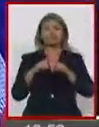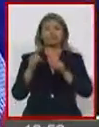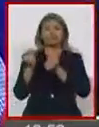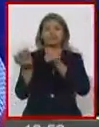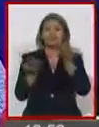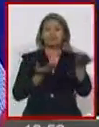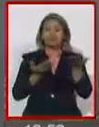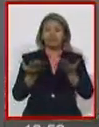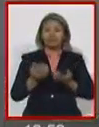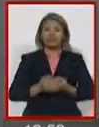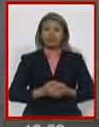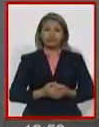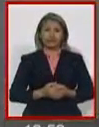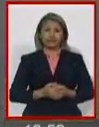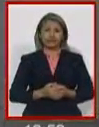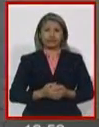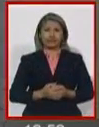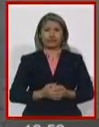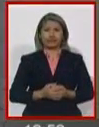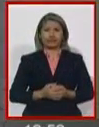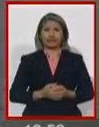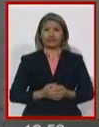de servicios,